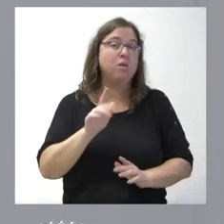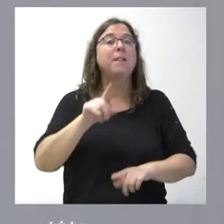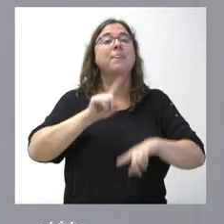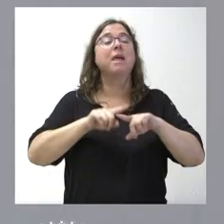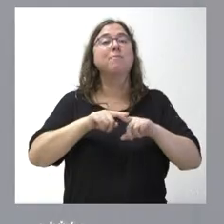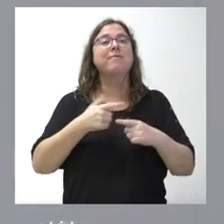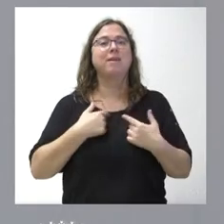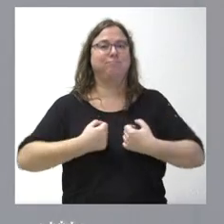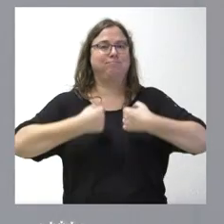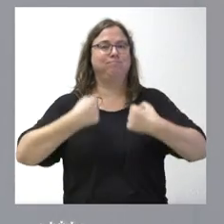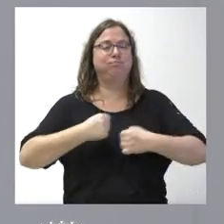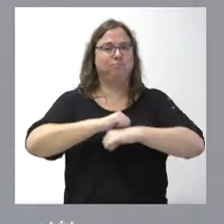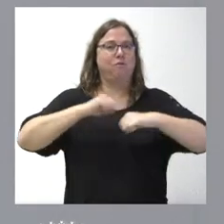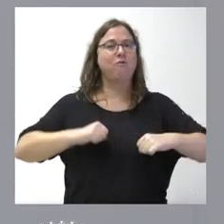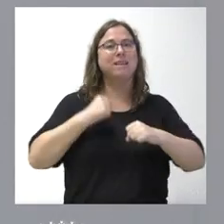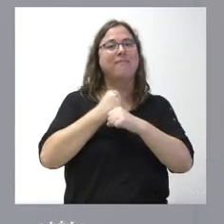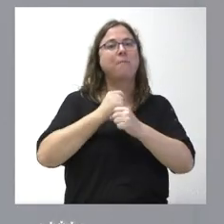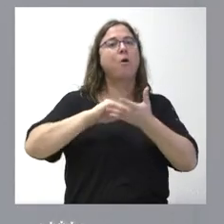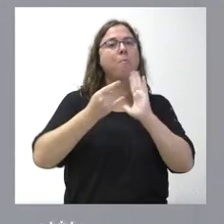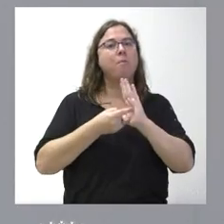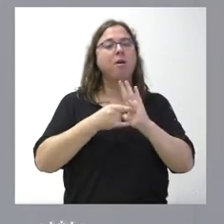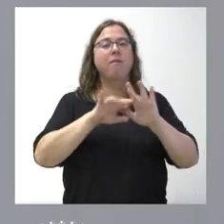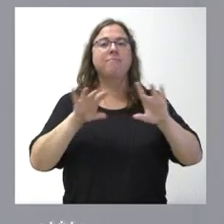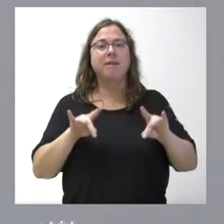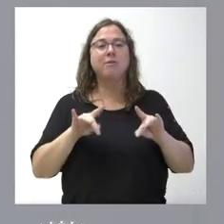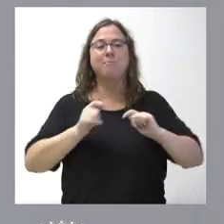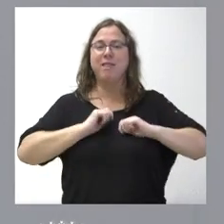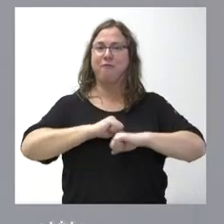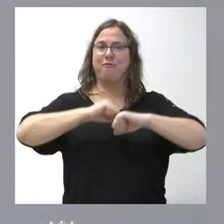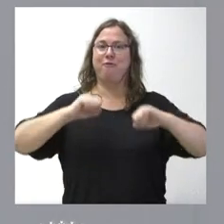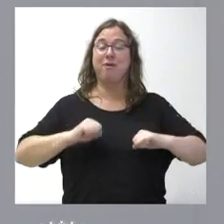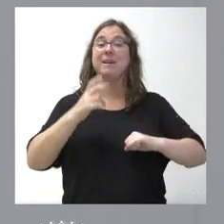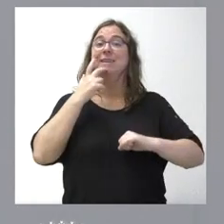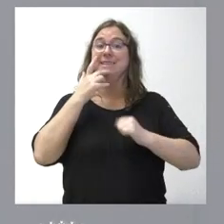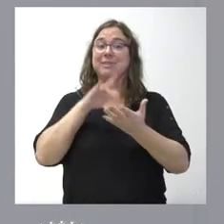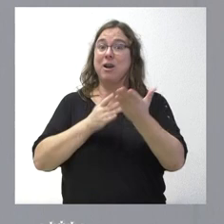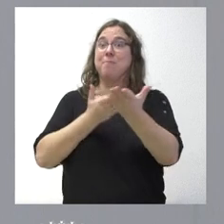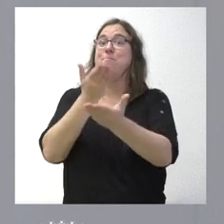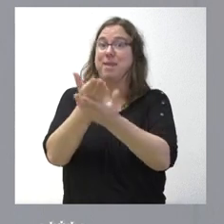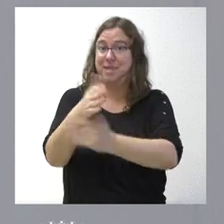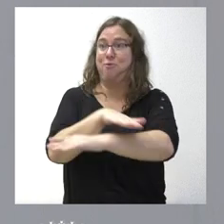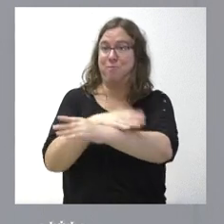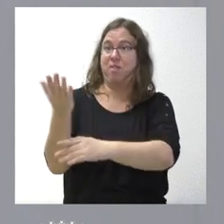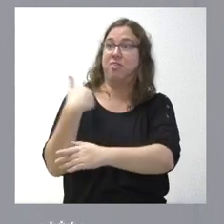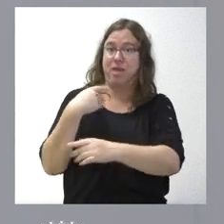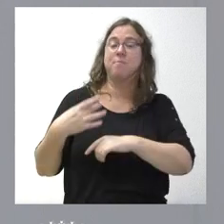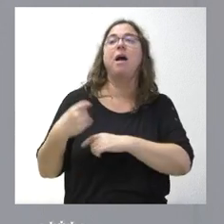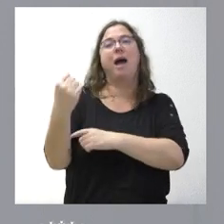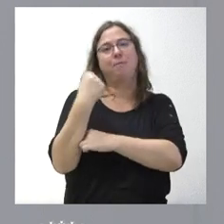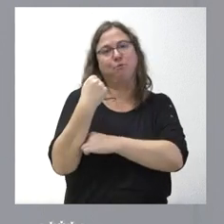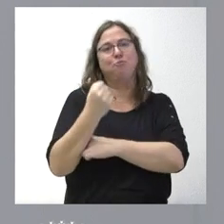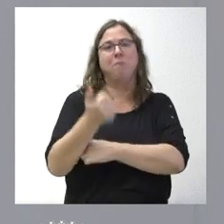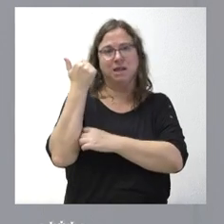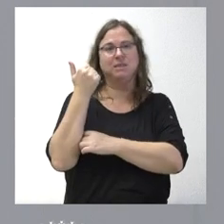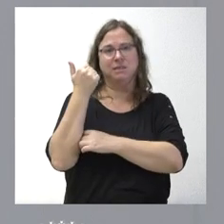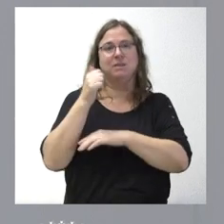tiene para nosotros el trabajo de este plan territorial es una fortaleza que cuando lleguemos a pedir esta infraestructura al gobierno Pues tiene un apoyo adicional por